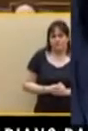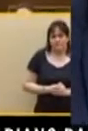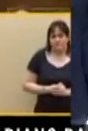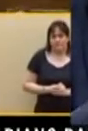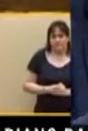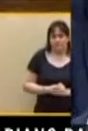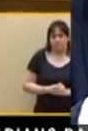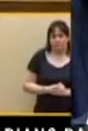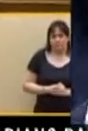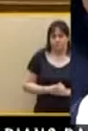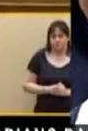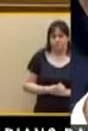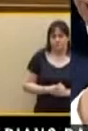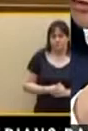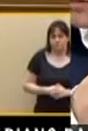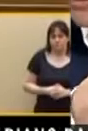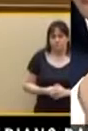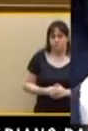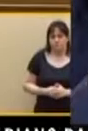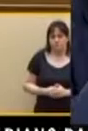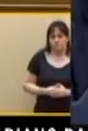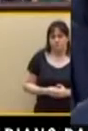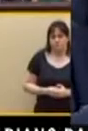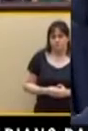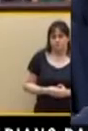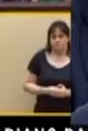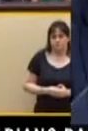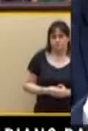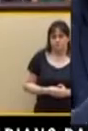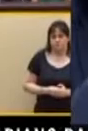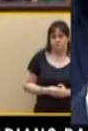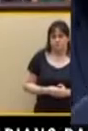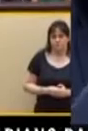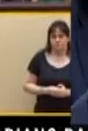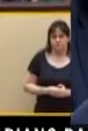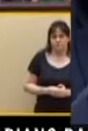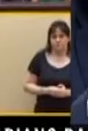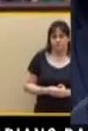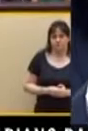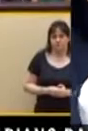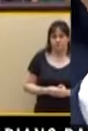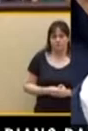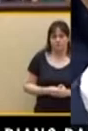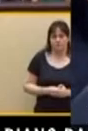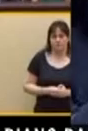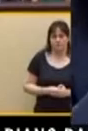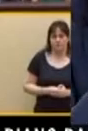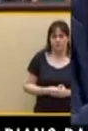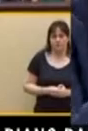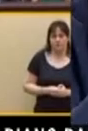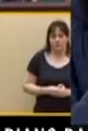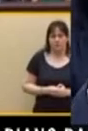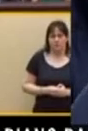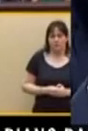tiempo habrá que hablar a lo largo del debate tenemos tiempo de hablar cómo va a influir esto en en el proceso socialista porque yo creo que es